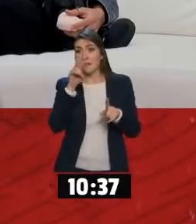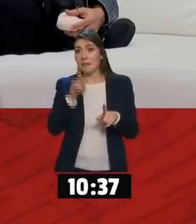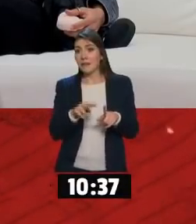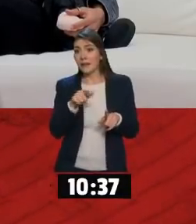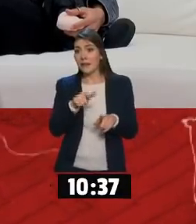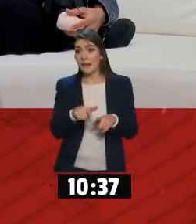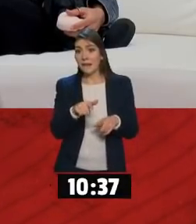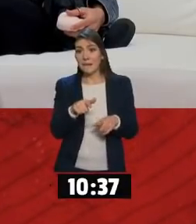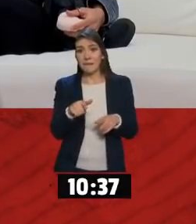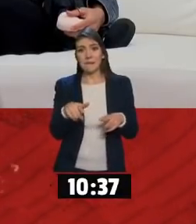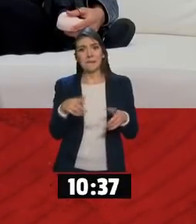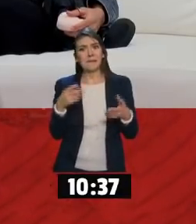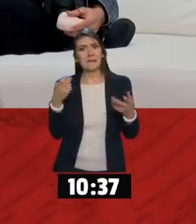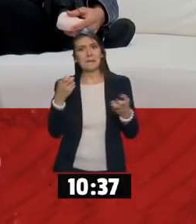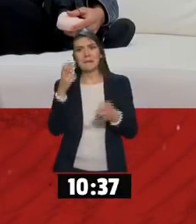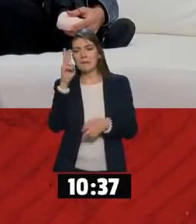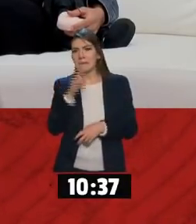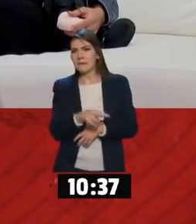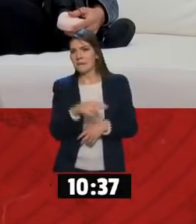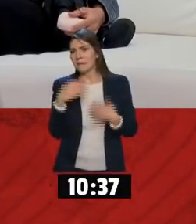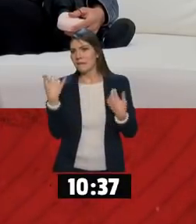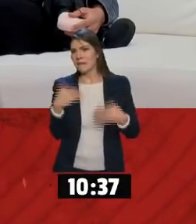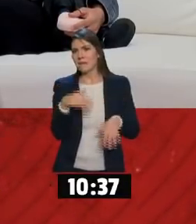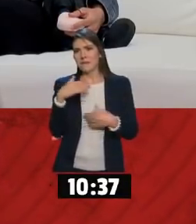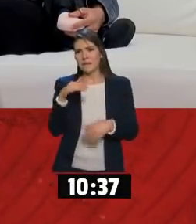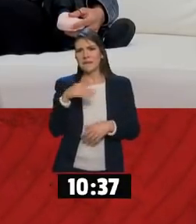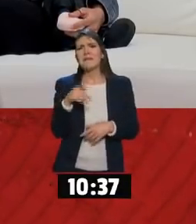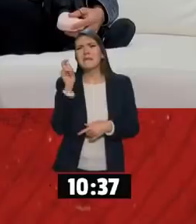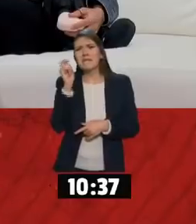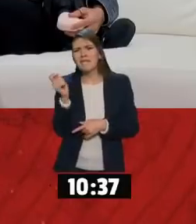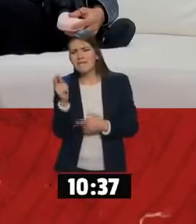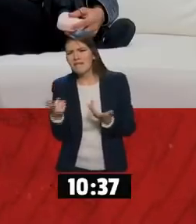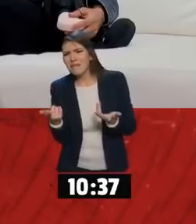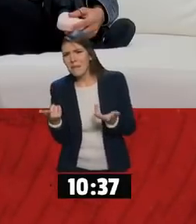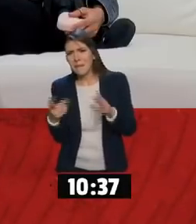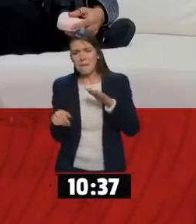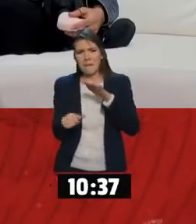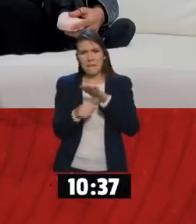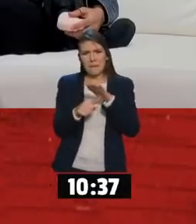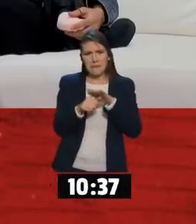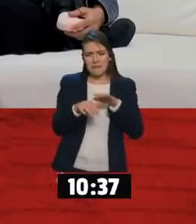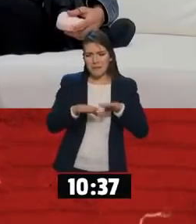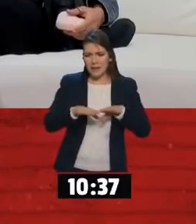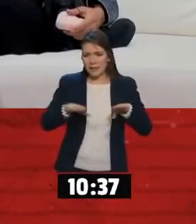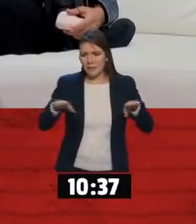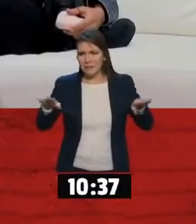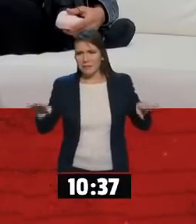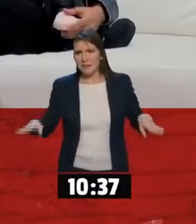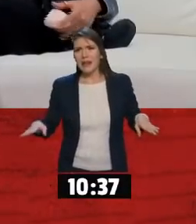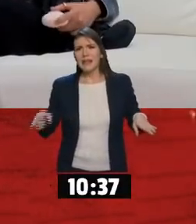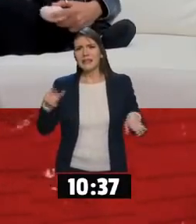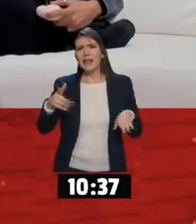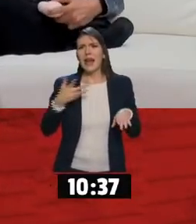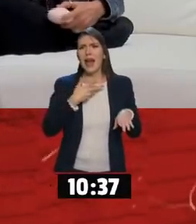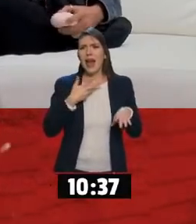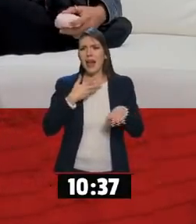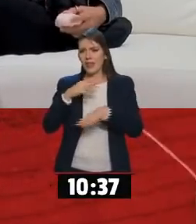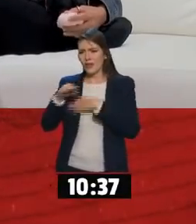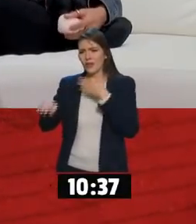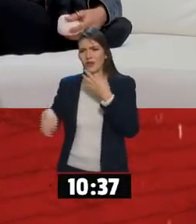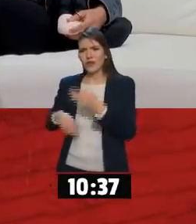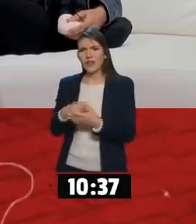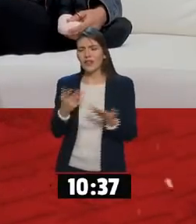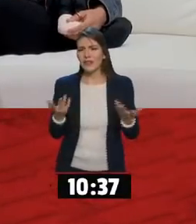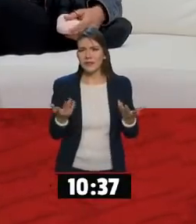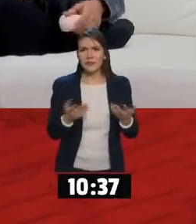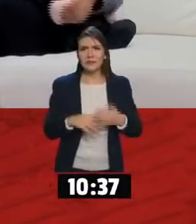Pero a ver qué pasa con esa mesa de... Están como los Mythbusters, traen de todo. Es una